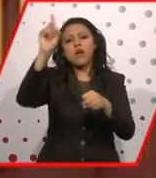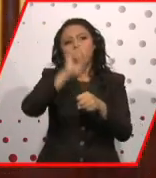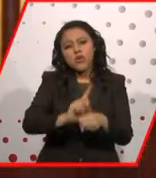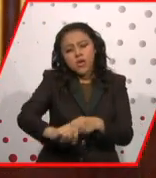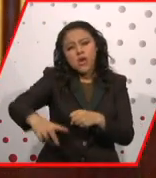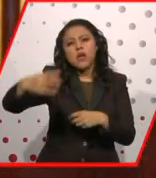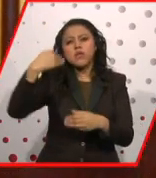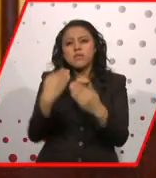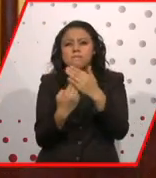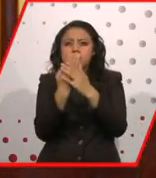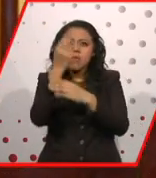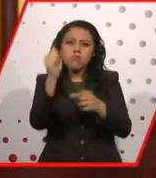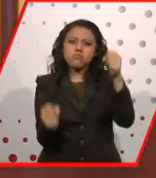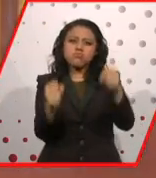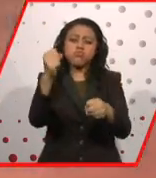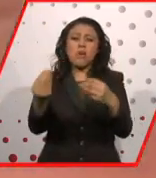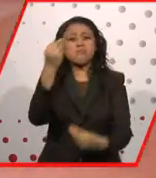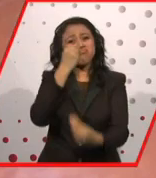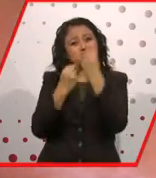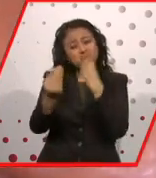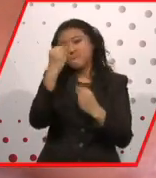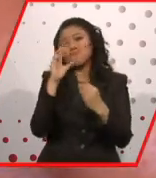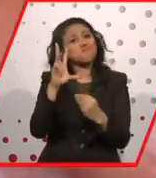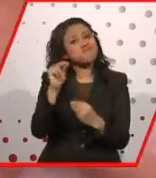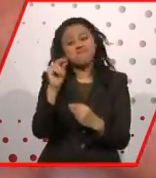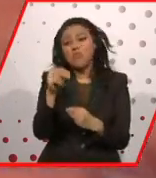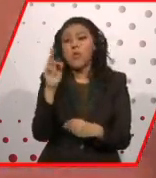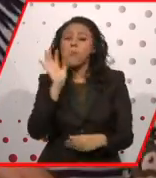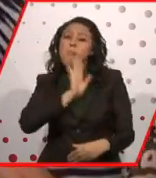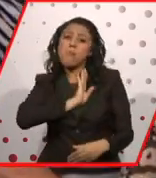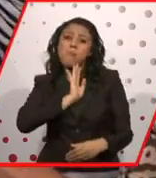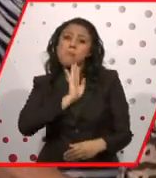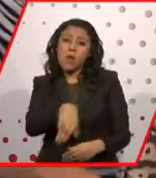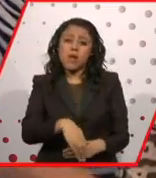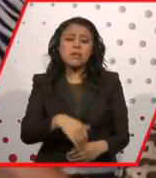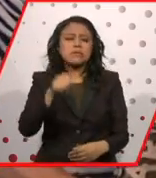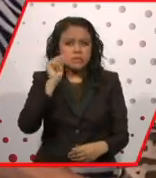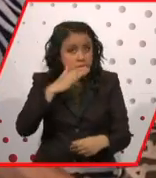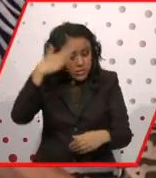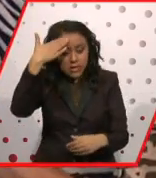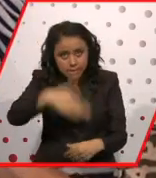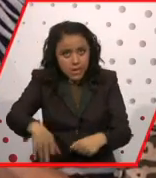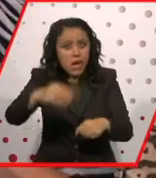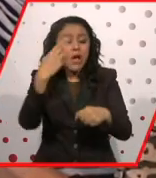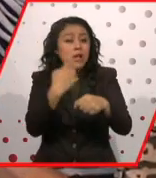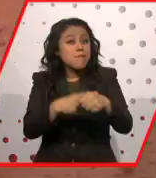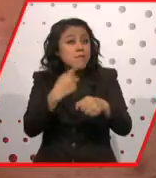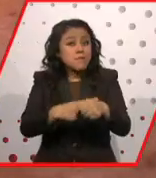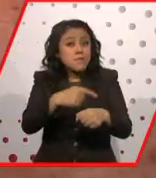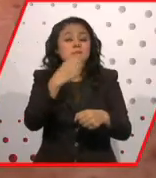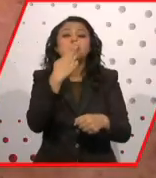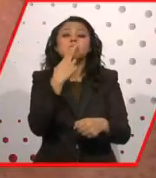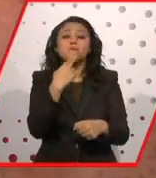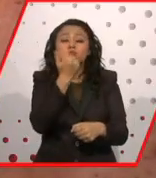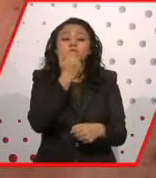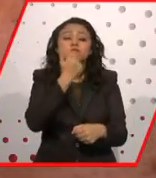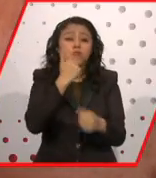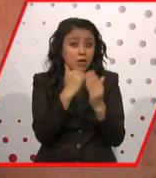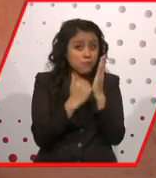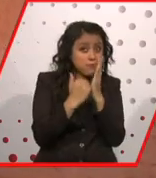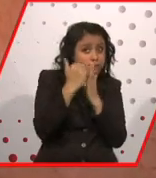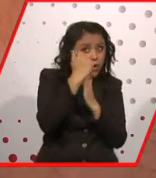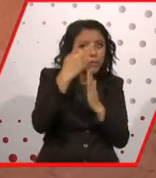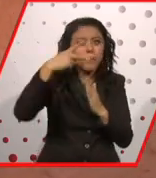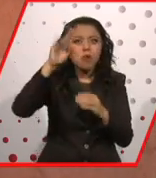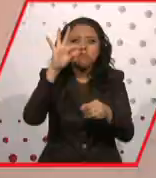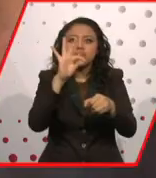mala alimentación. Sabía que tenía el azúcar alta, pero como siempre se sintió bien, jamás se atendió con un médico. Hasta que un día las